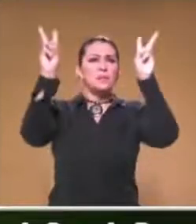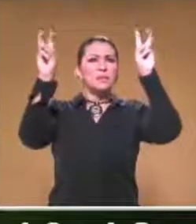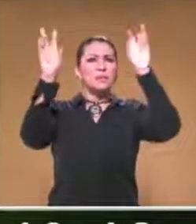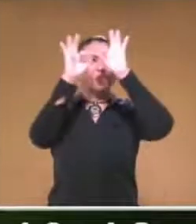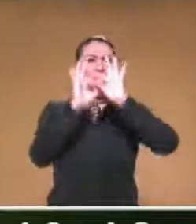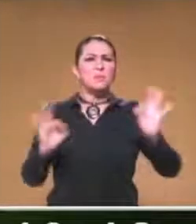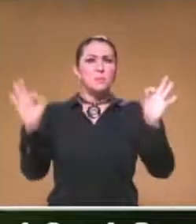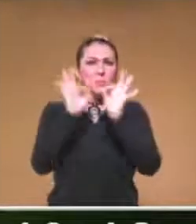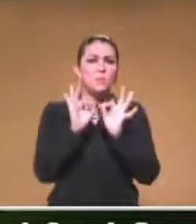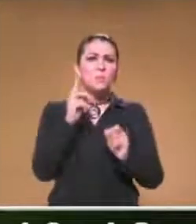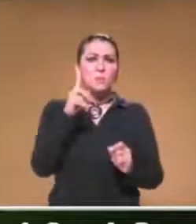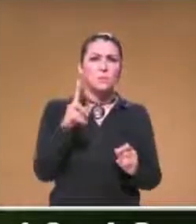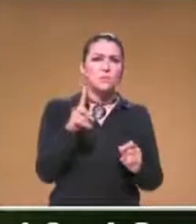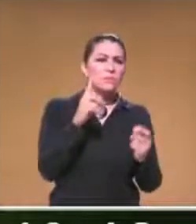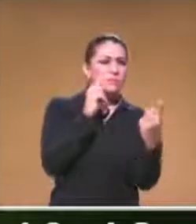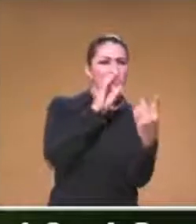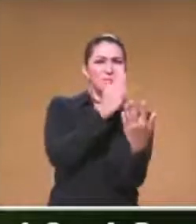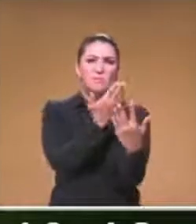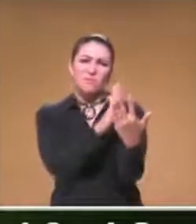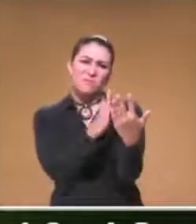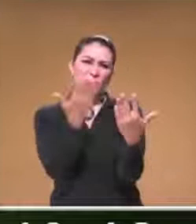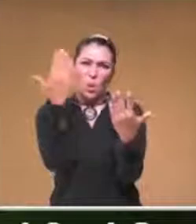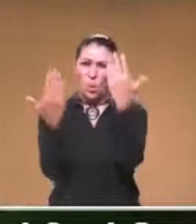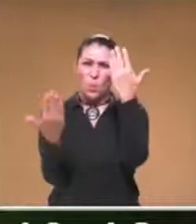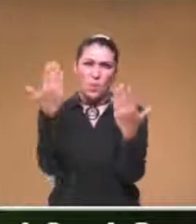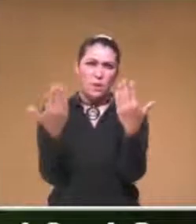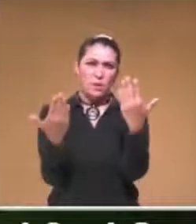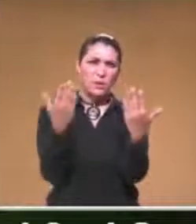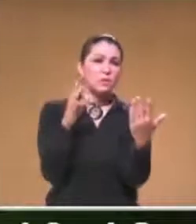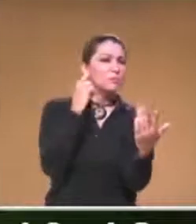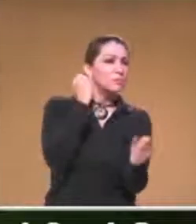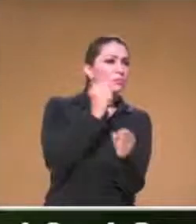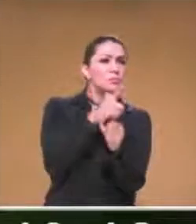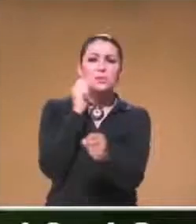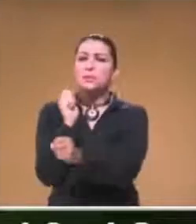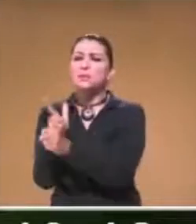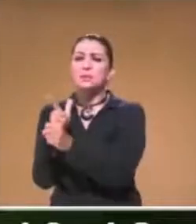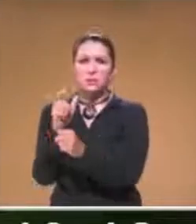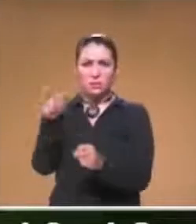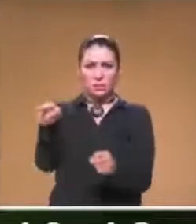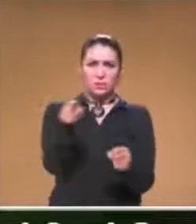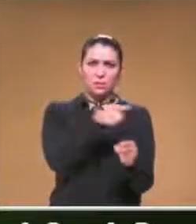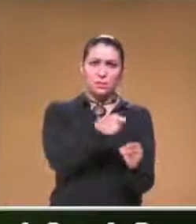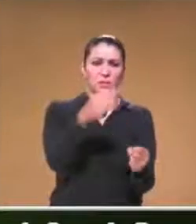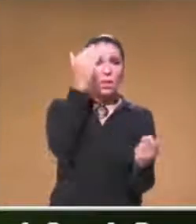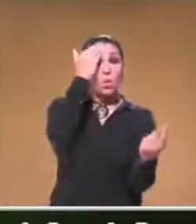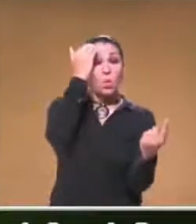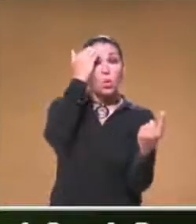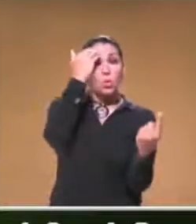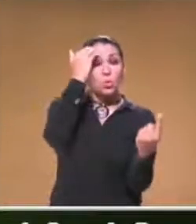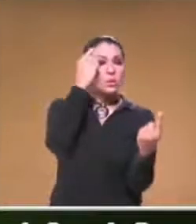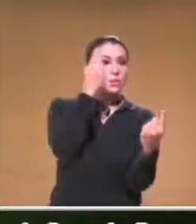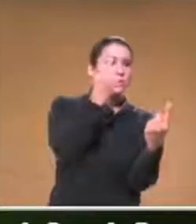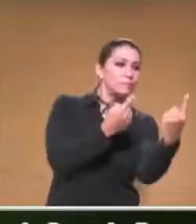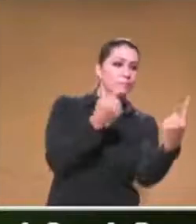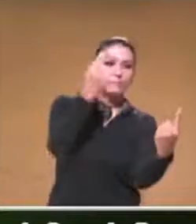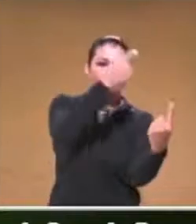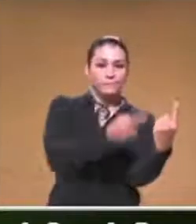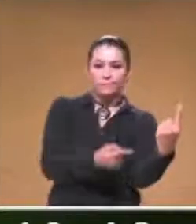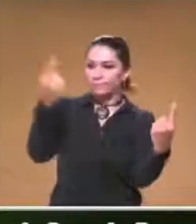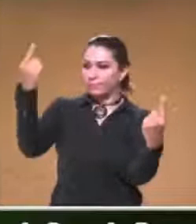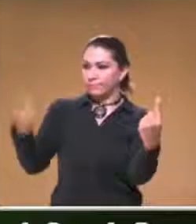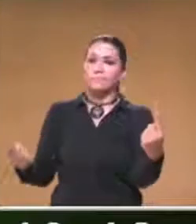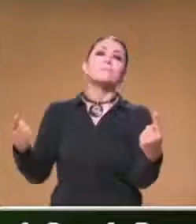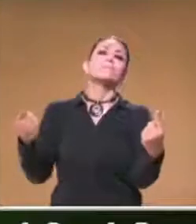palabra distinguir y la palabra comparar. Ya saben que distinguir es conocer la diferencia que hay de una cosa con